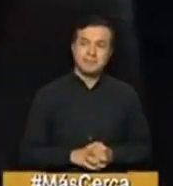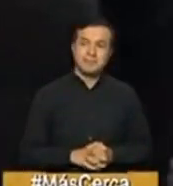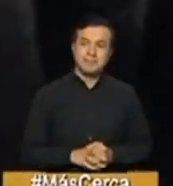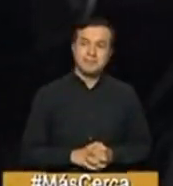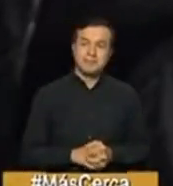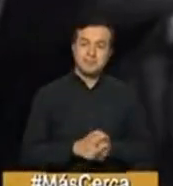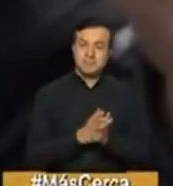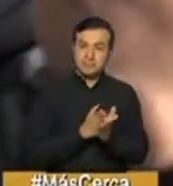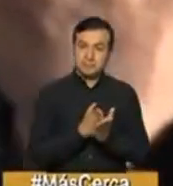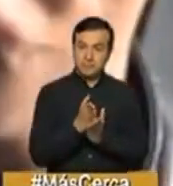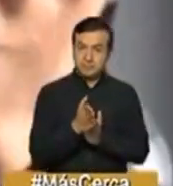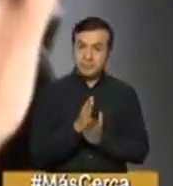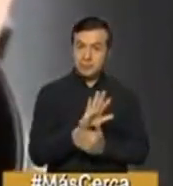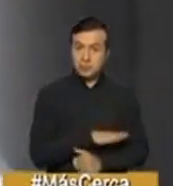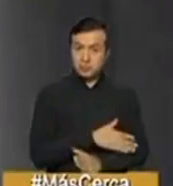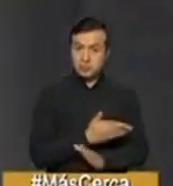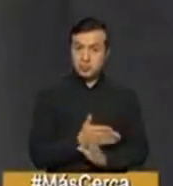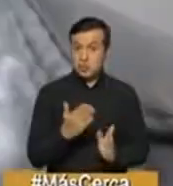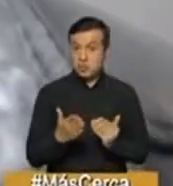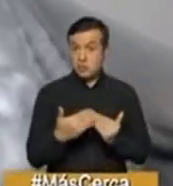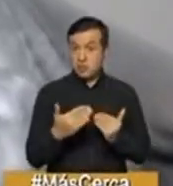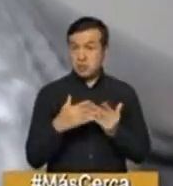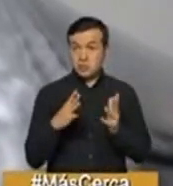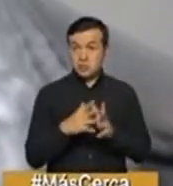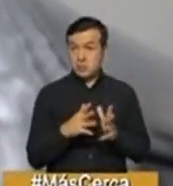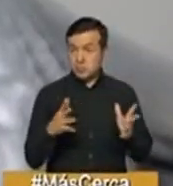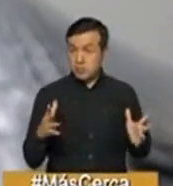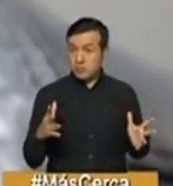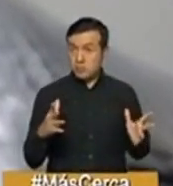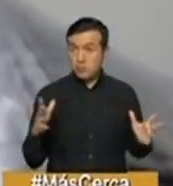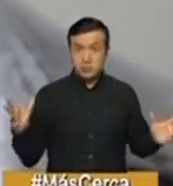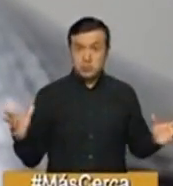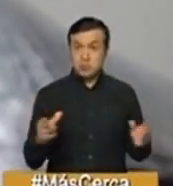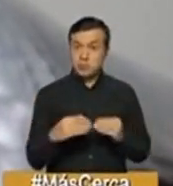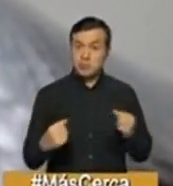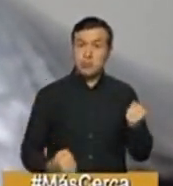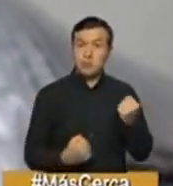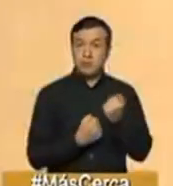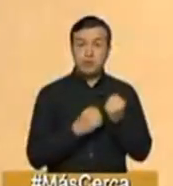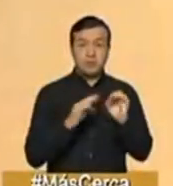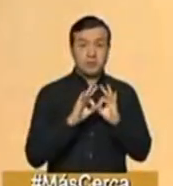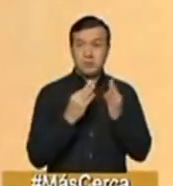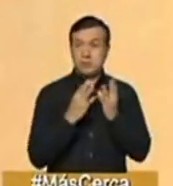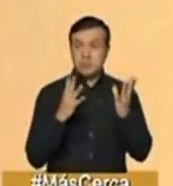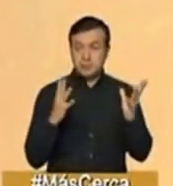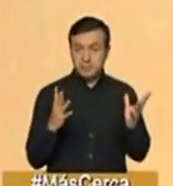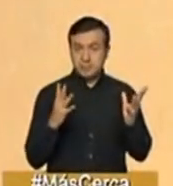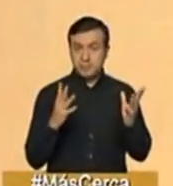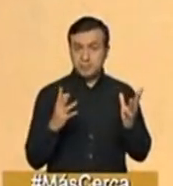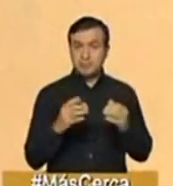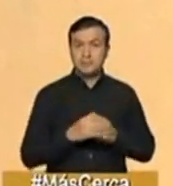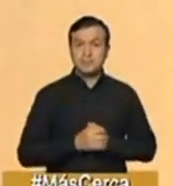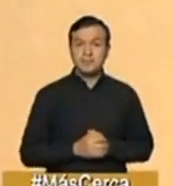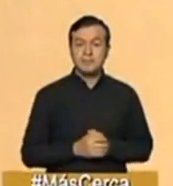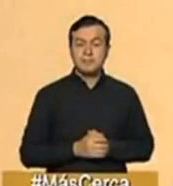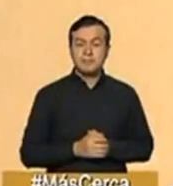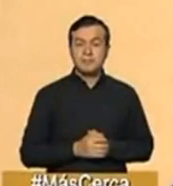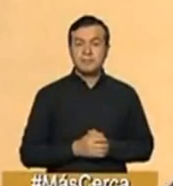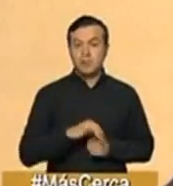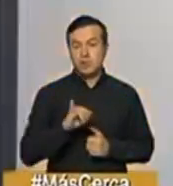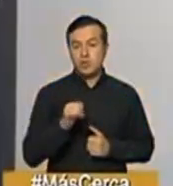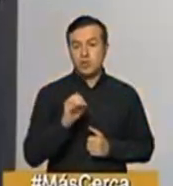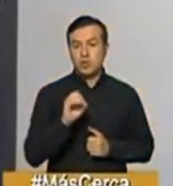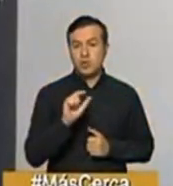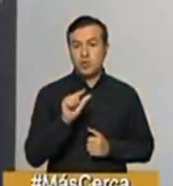El camino para llegar a ser músico no es fácil, y no todos tienen el apoyo de sus familias para llegar a hacerlo.